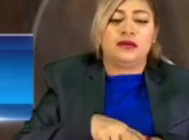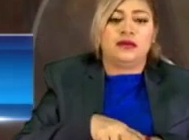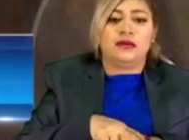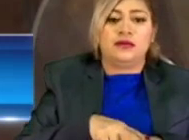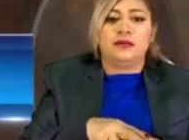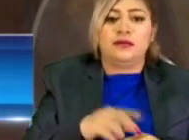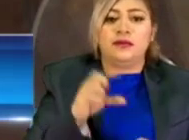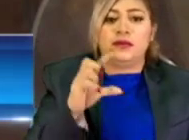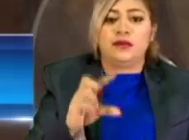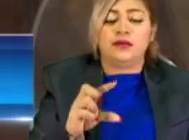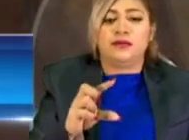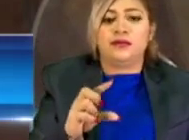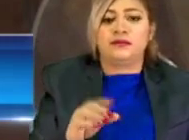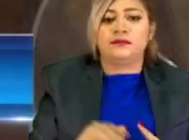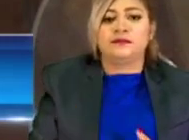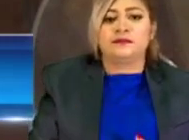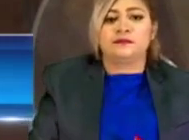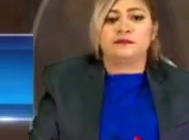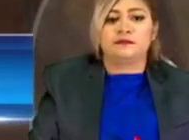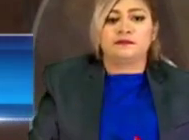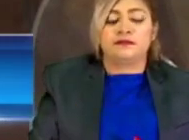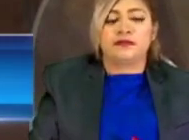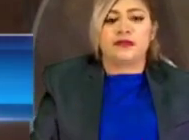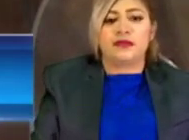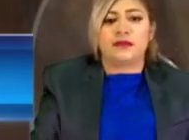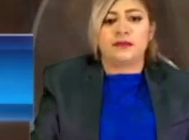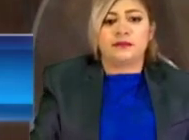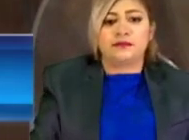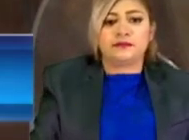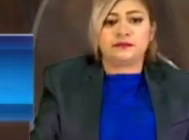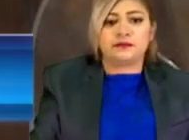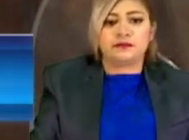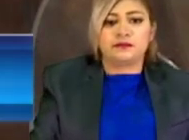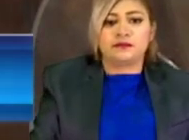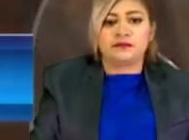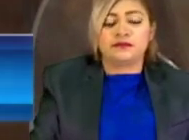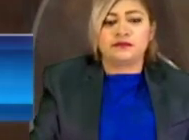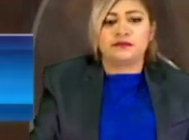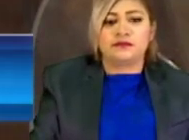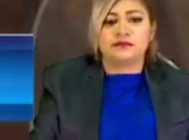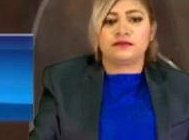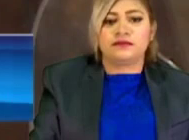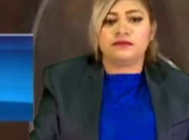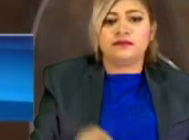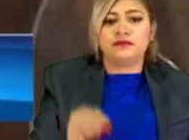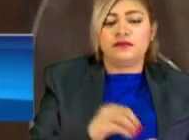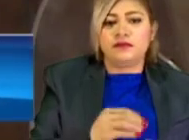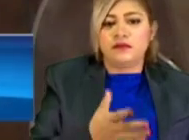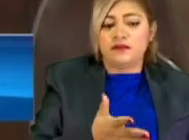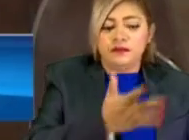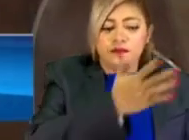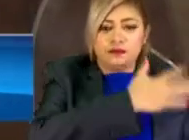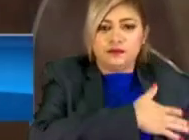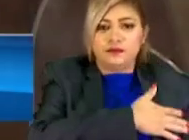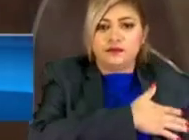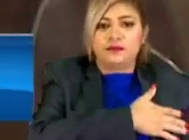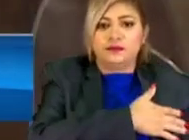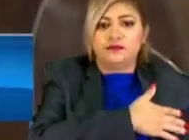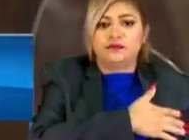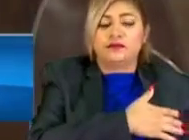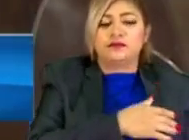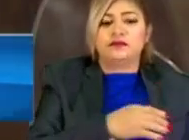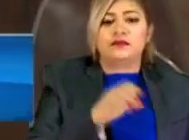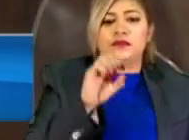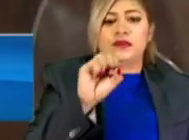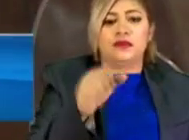pequeños emprendedores nuevos o que se están reinventando, desembolsó el pasado semestre